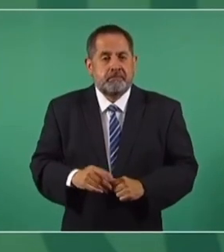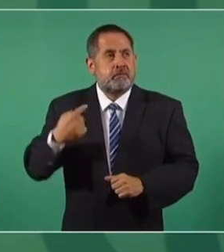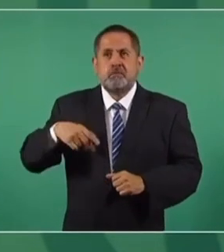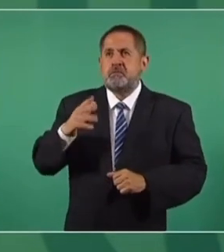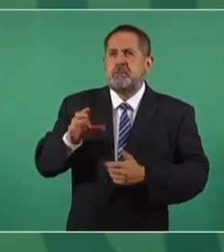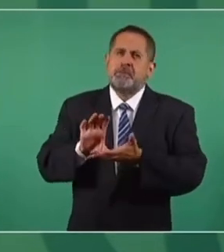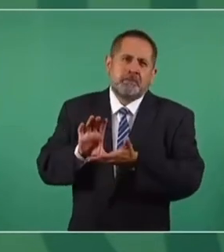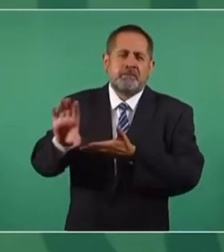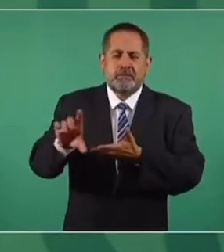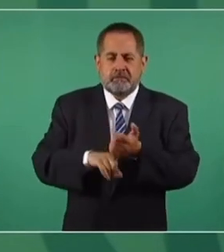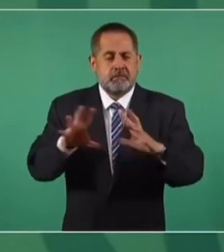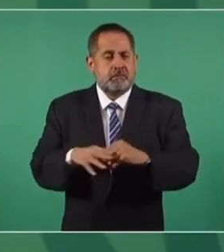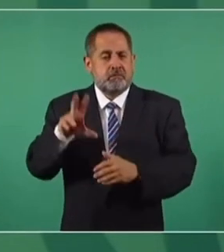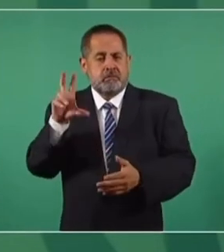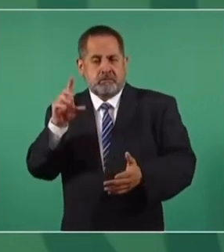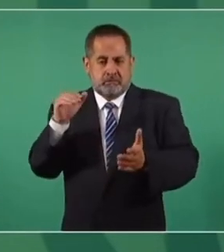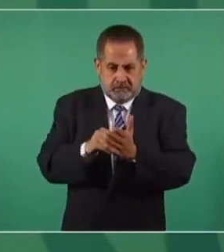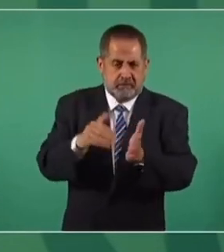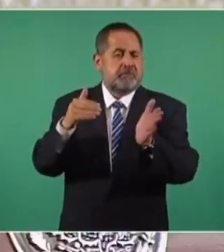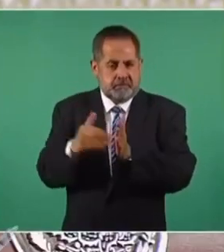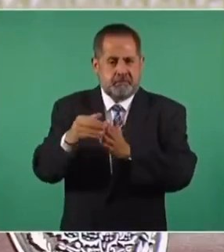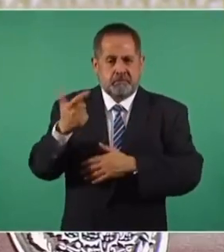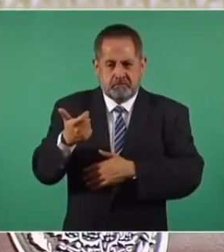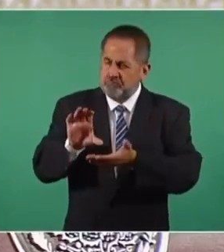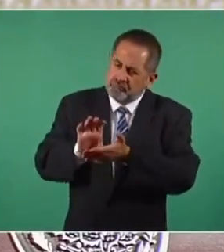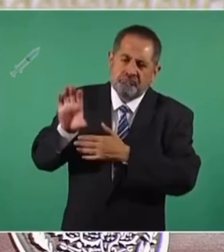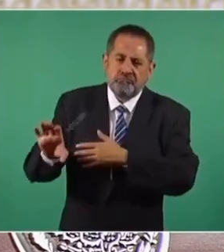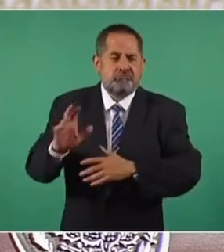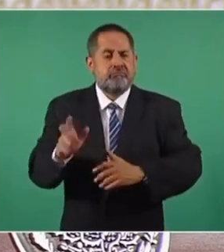Hemos destinado hasta ahora 30,000 millones de pesos.